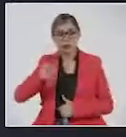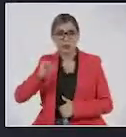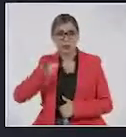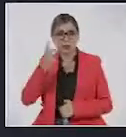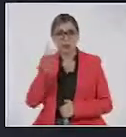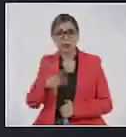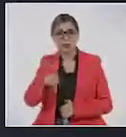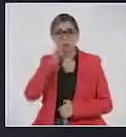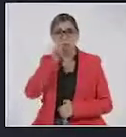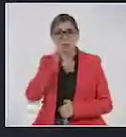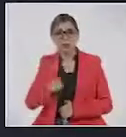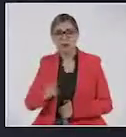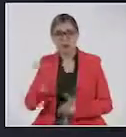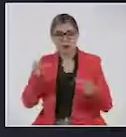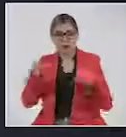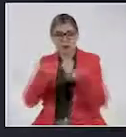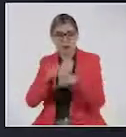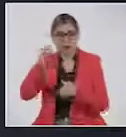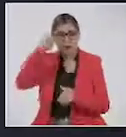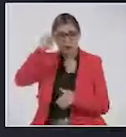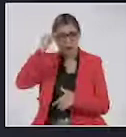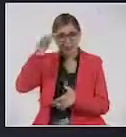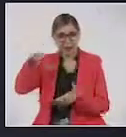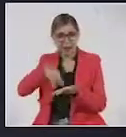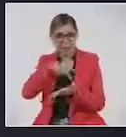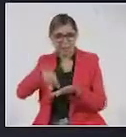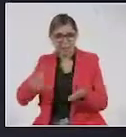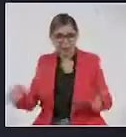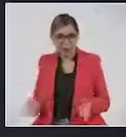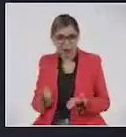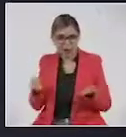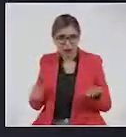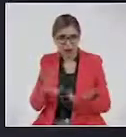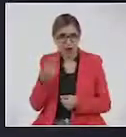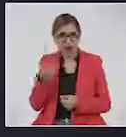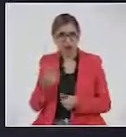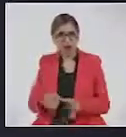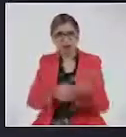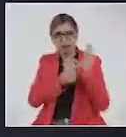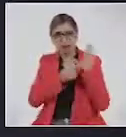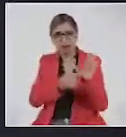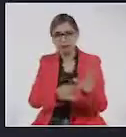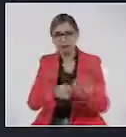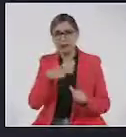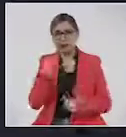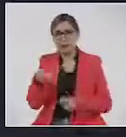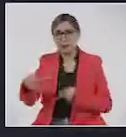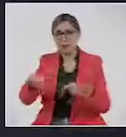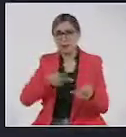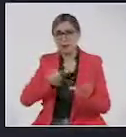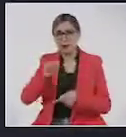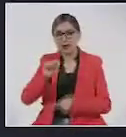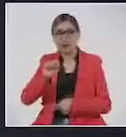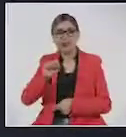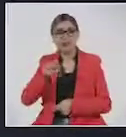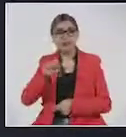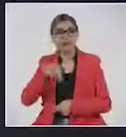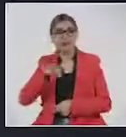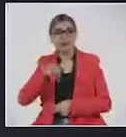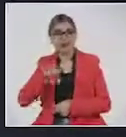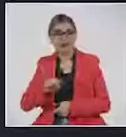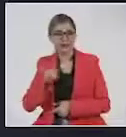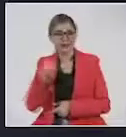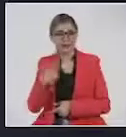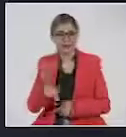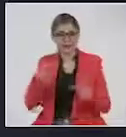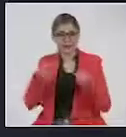los tastuanes. Y es precisamente esta fecha la ideal para presentar el medio metraje Tastuanes, Guerreros Inmortales. Y